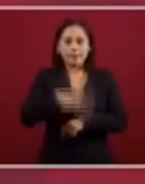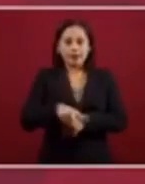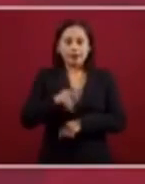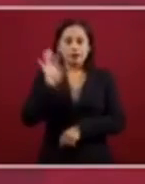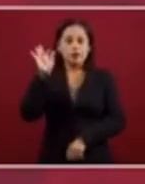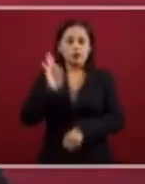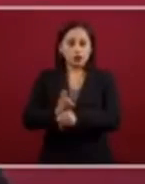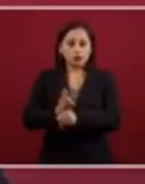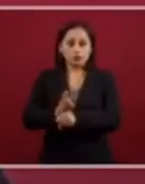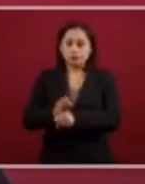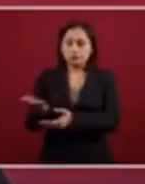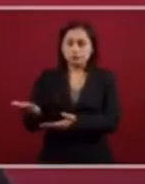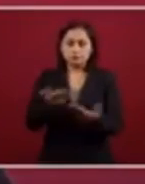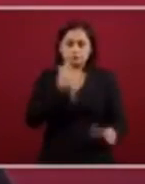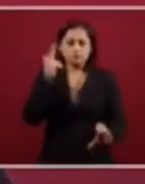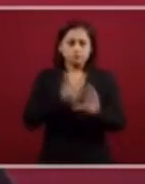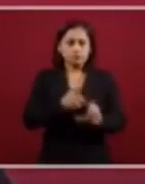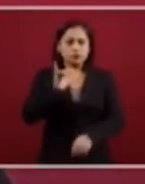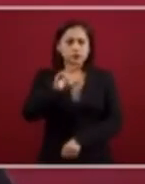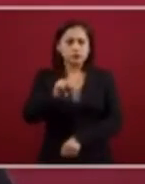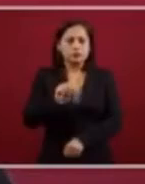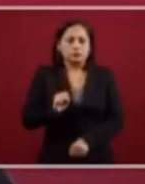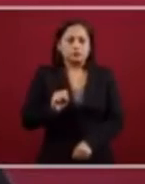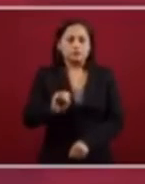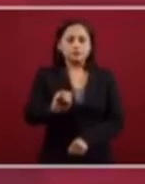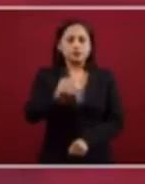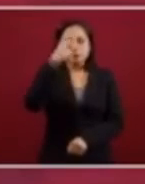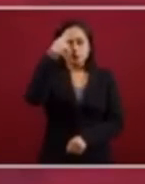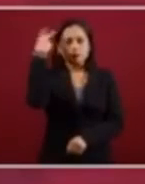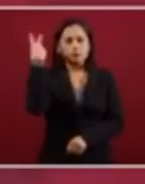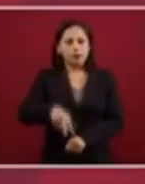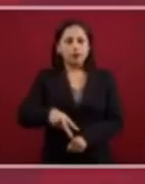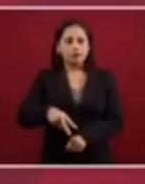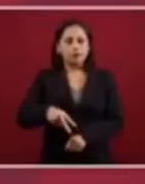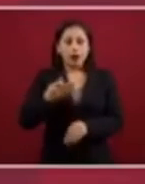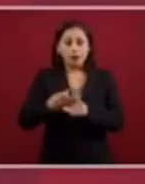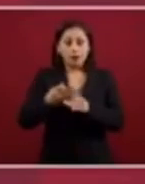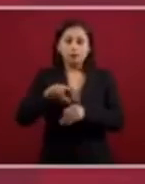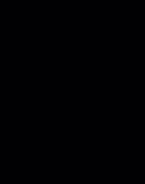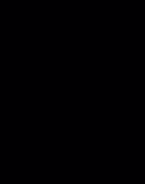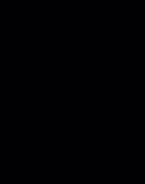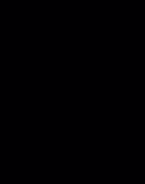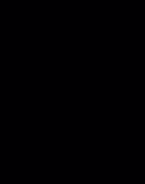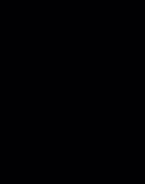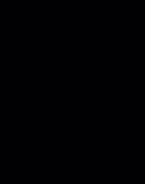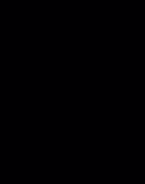la vida de Evo Morales? Sí. Y eso la historia lo va a reconocer.